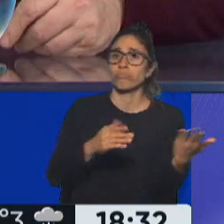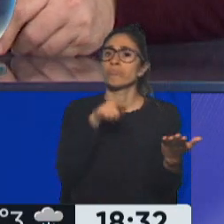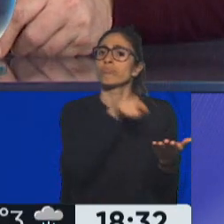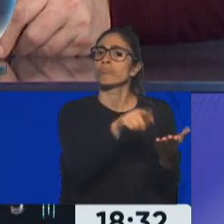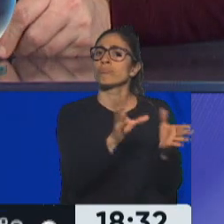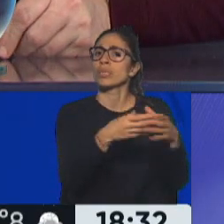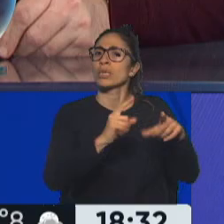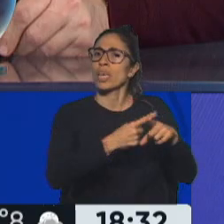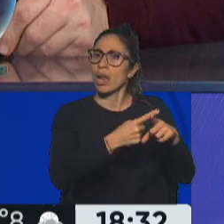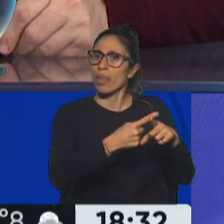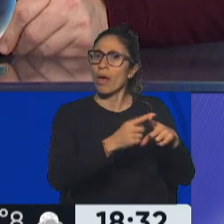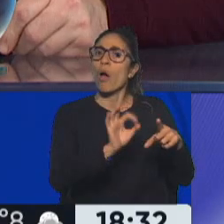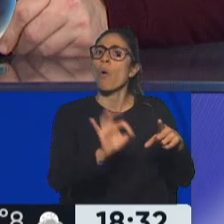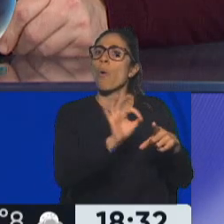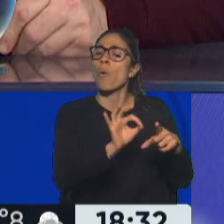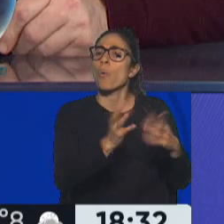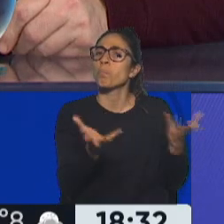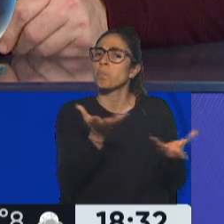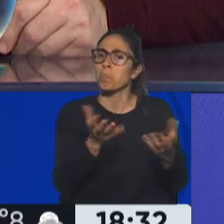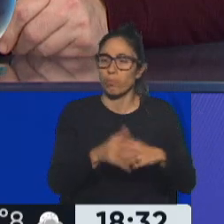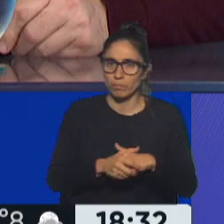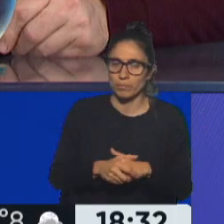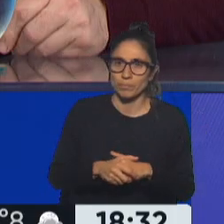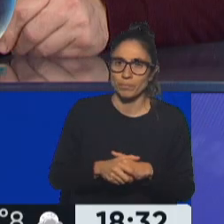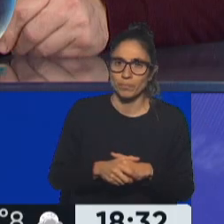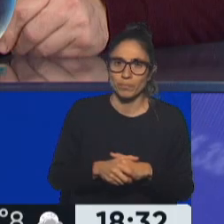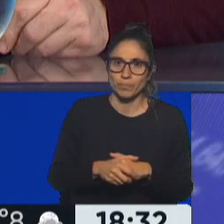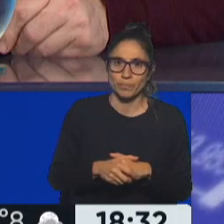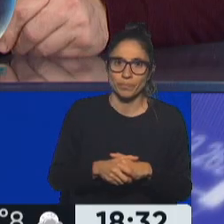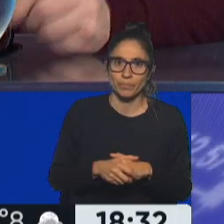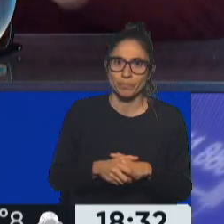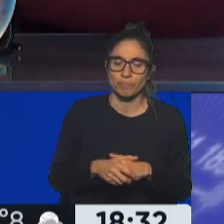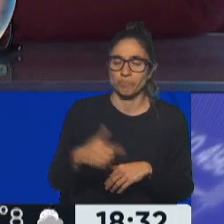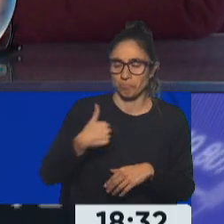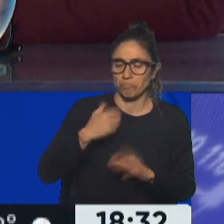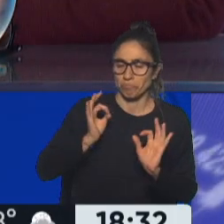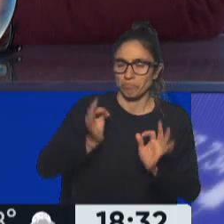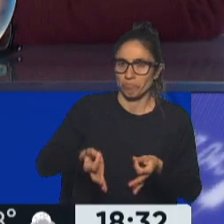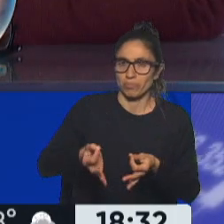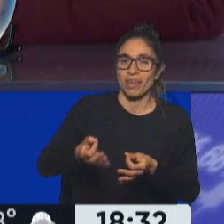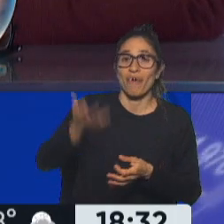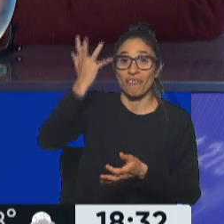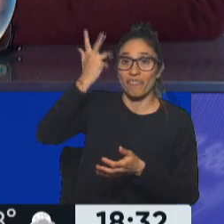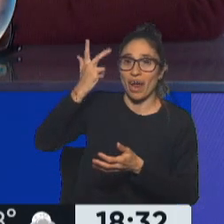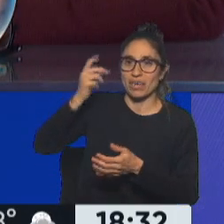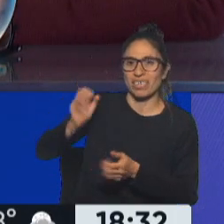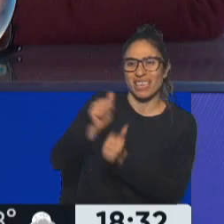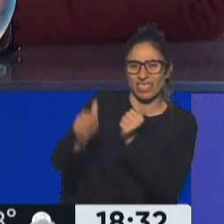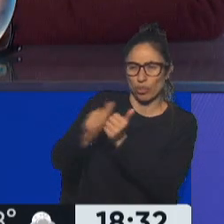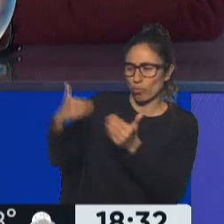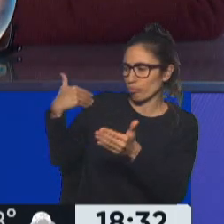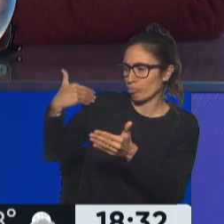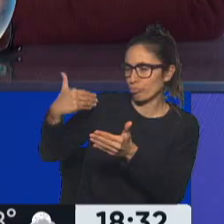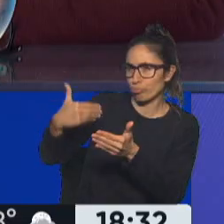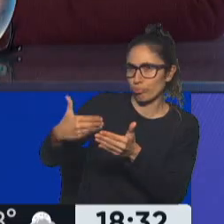la mayoría absoluta. Y por otro lado, es algo igual particular, digo, entiendo que en la historia de Francia solo hubo 3 cohabitaciones.